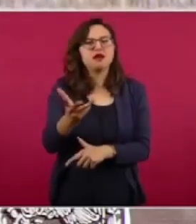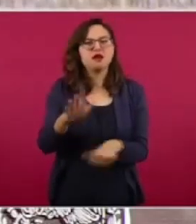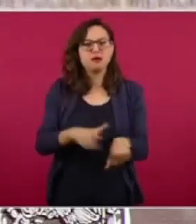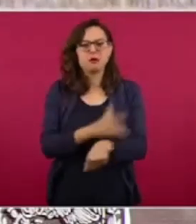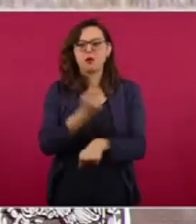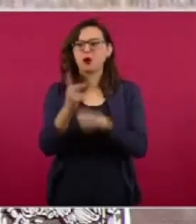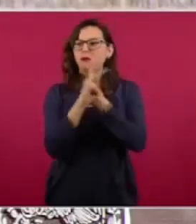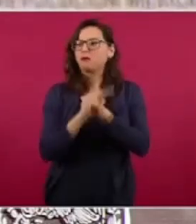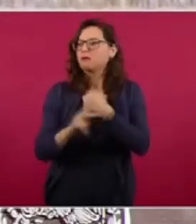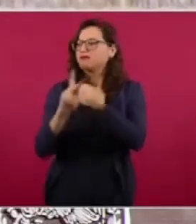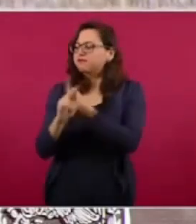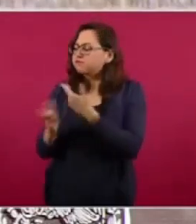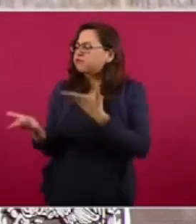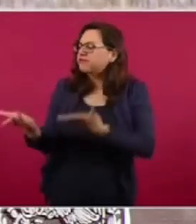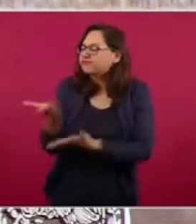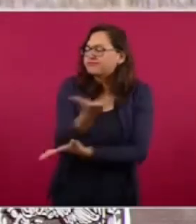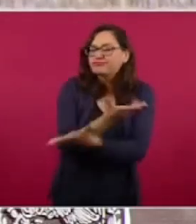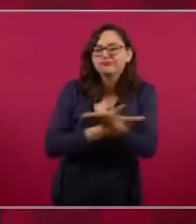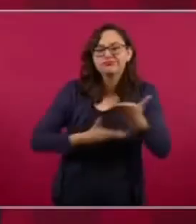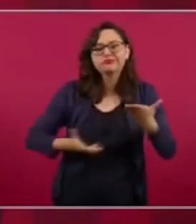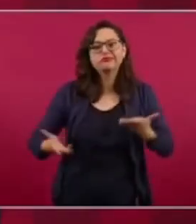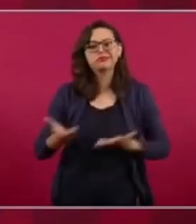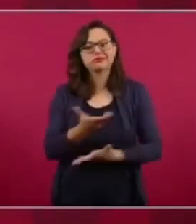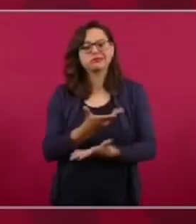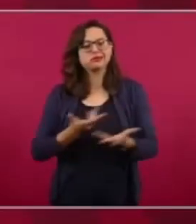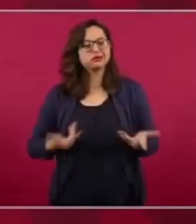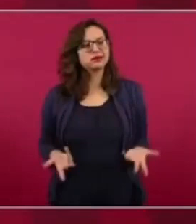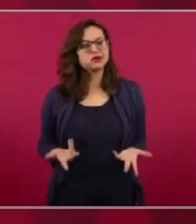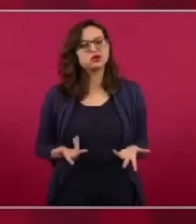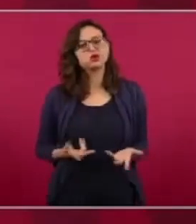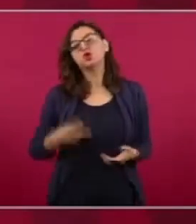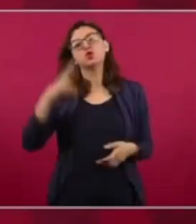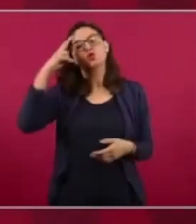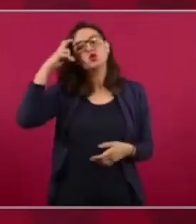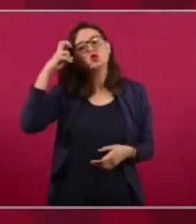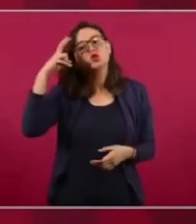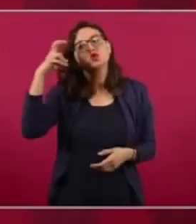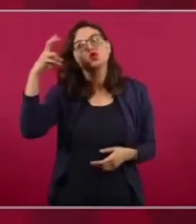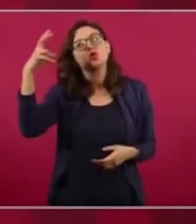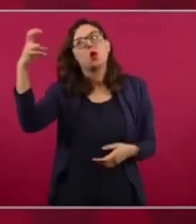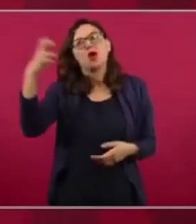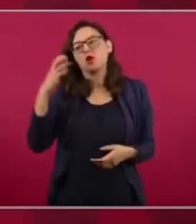¿Por qué no llevar a la práctica el sueño de Bolívar, incluyendo